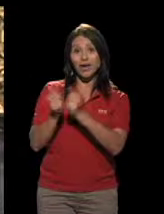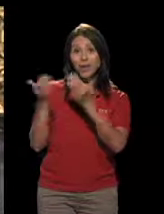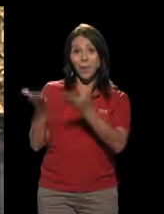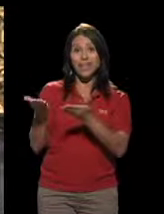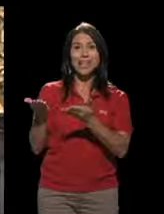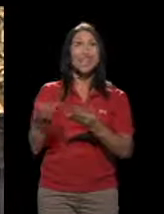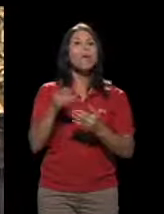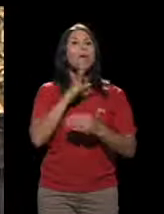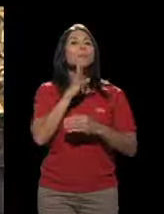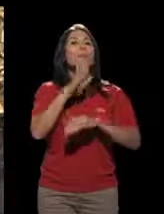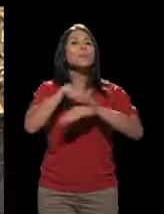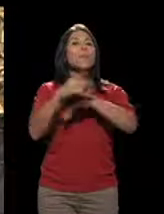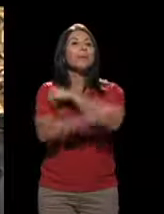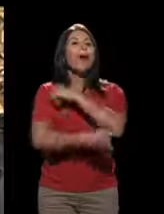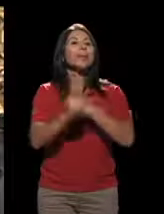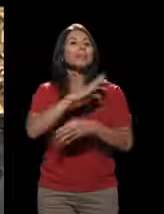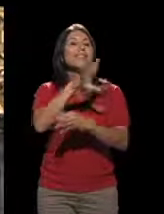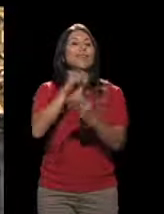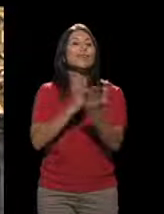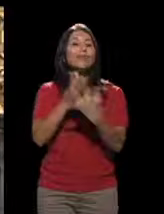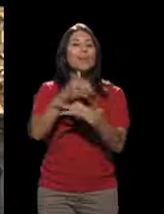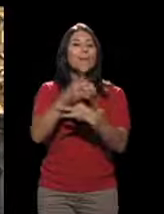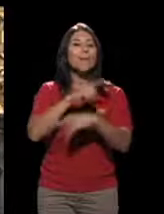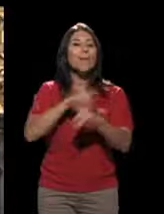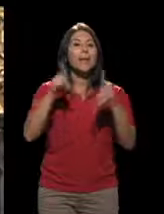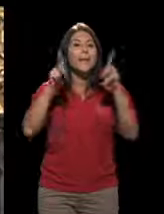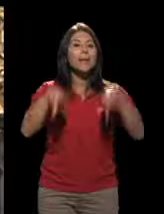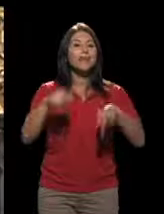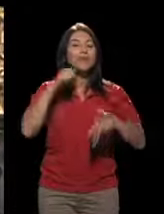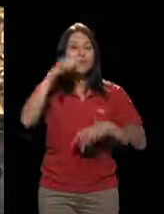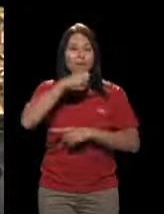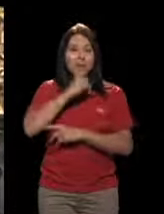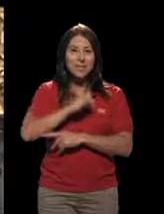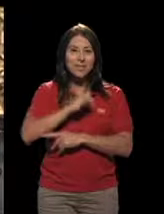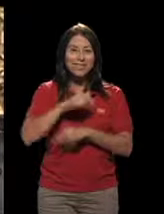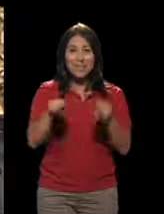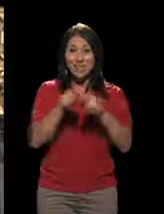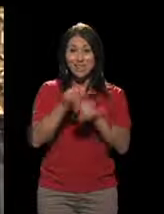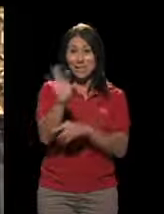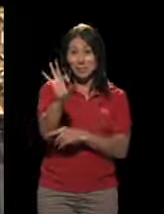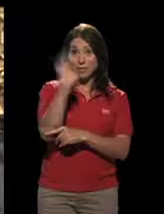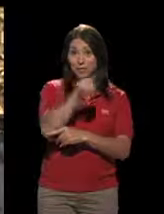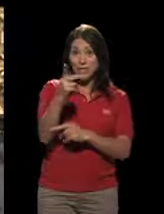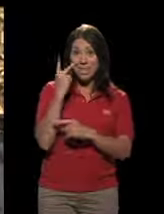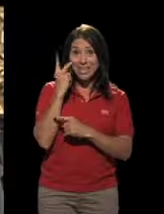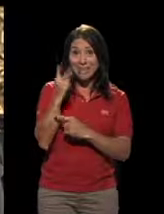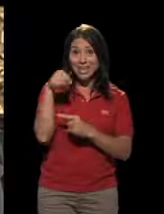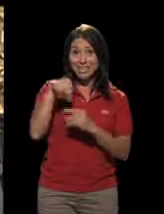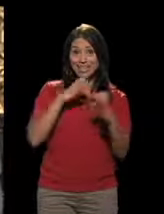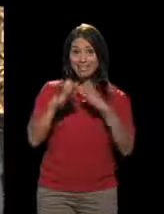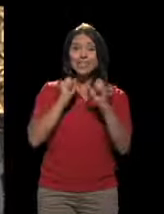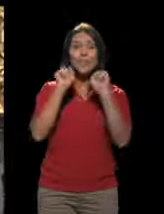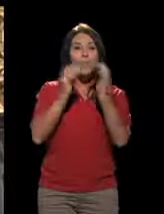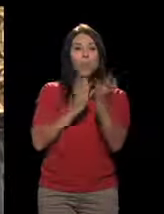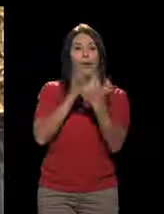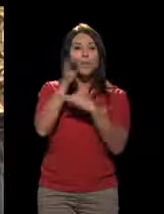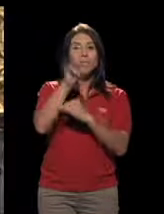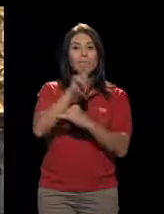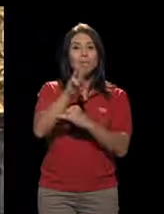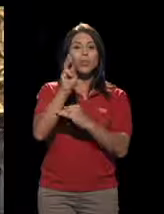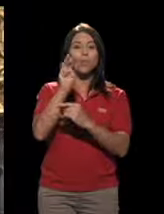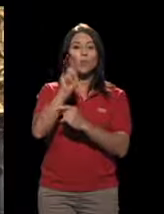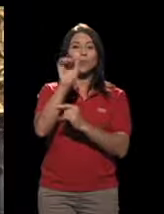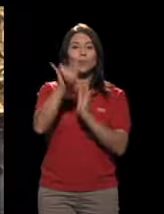hablando de ese país inclusivo, pero para las personas adultos mayores. Les invitamos también, si quiere repasar esta entrevista, puede ingresar